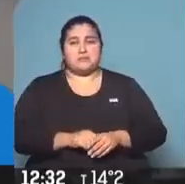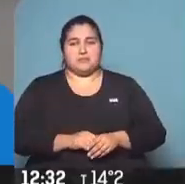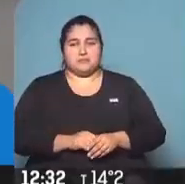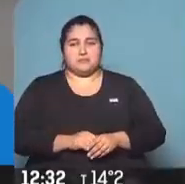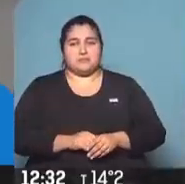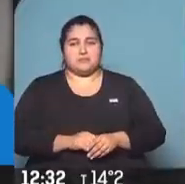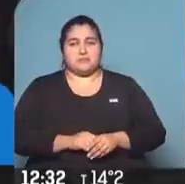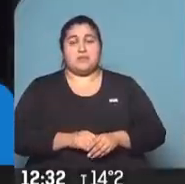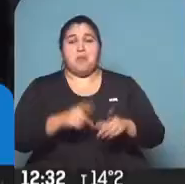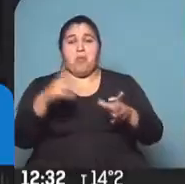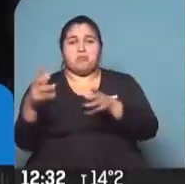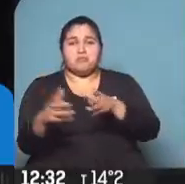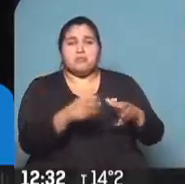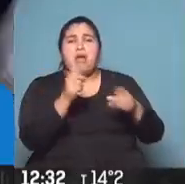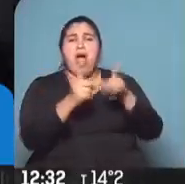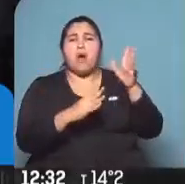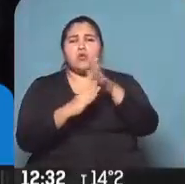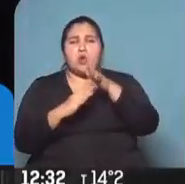no no